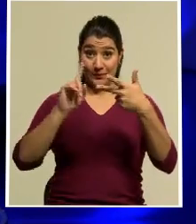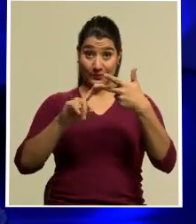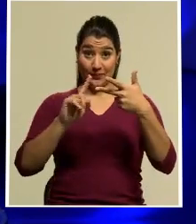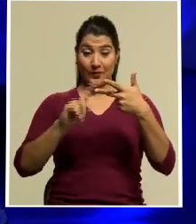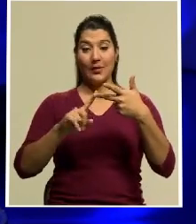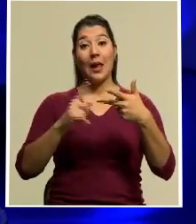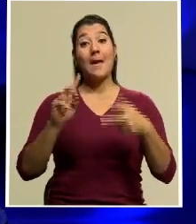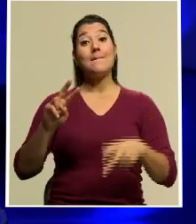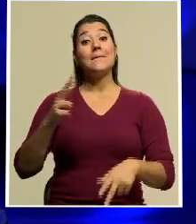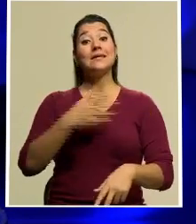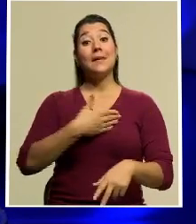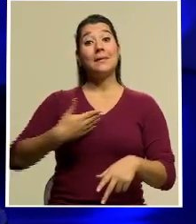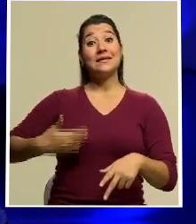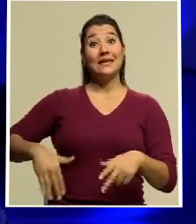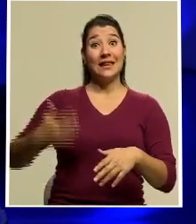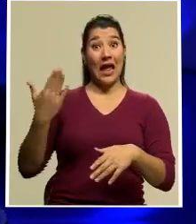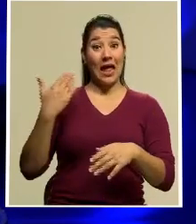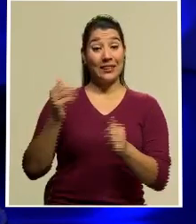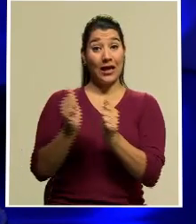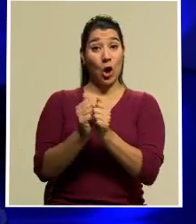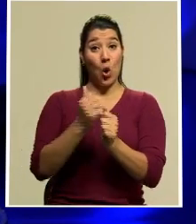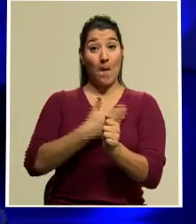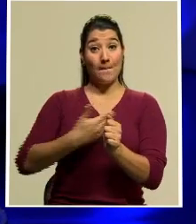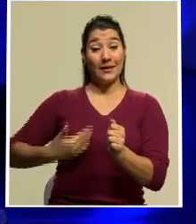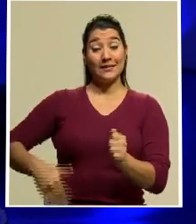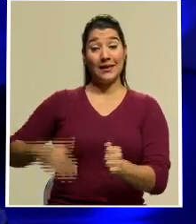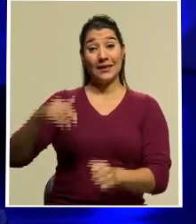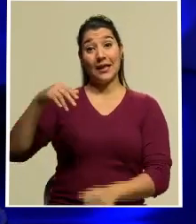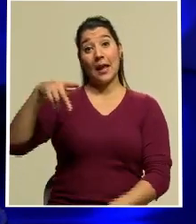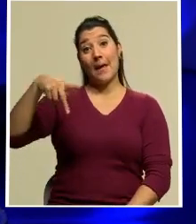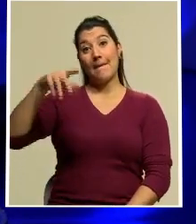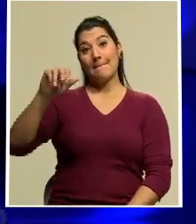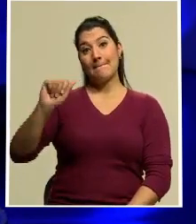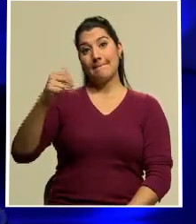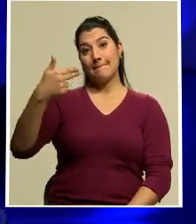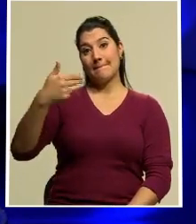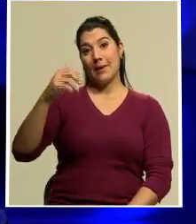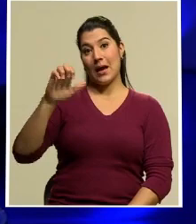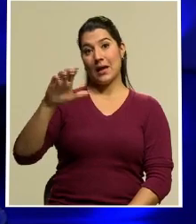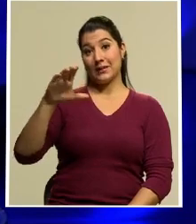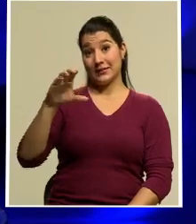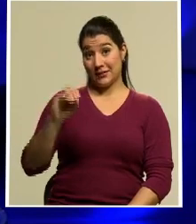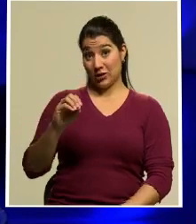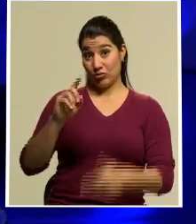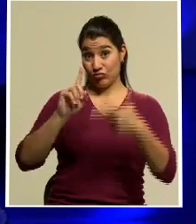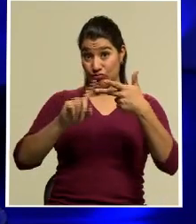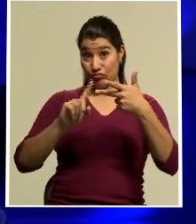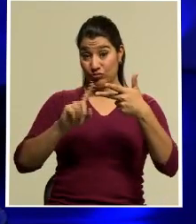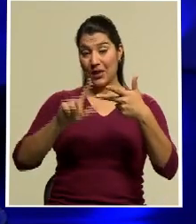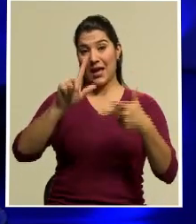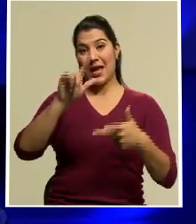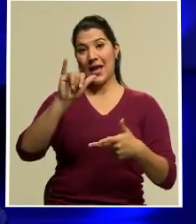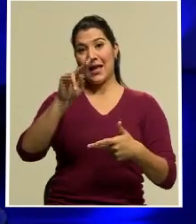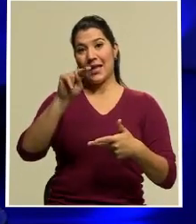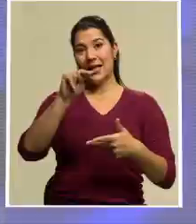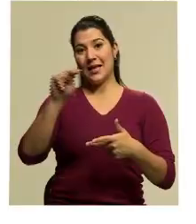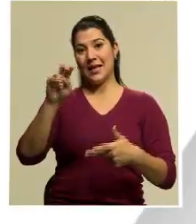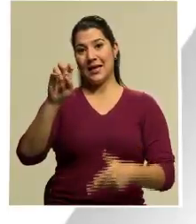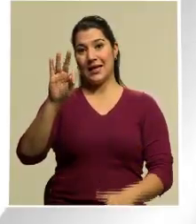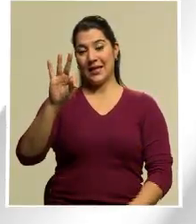la administración de Abel Pacheco, doña Linette Saborío Chaverri, es la única mujer en esa